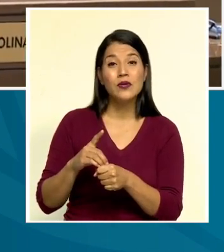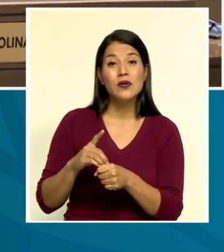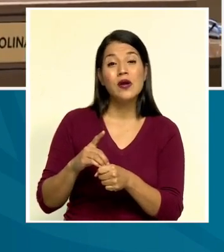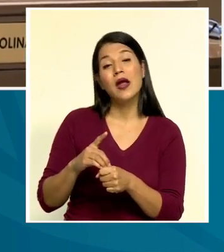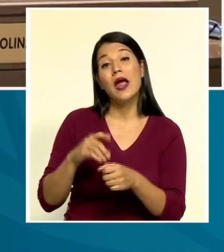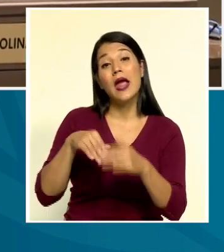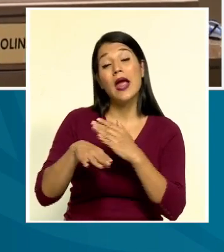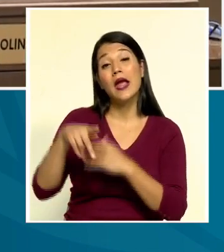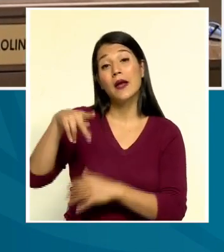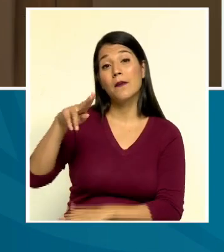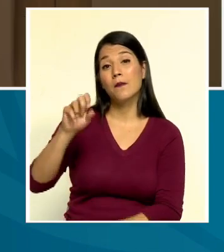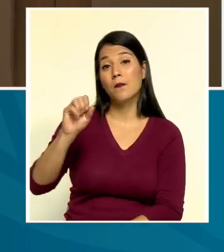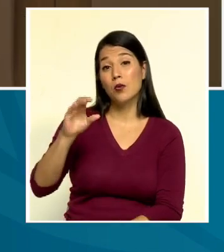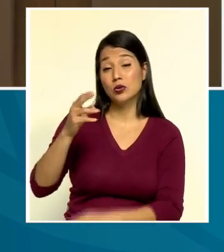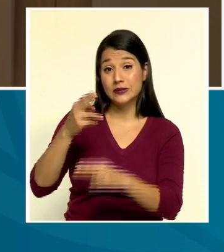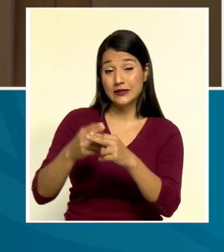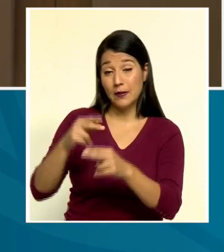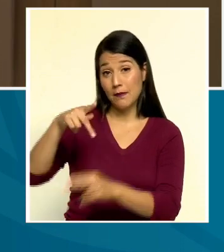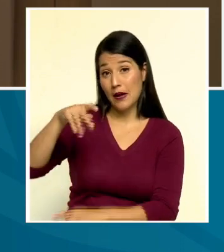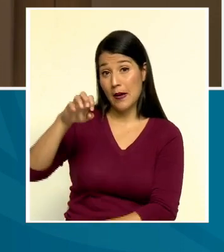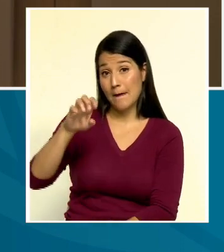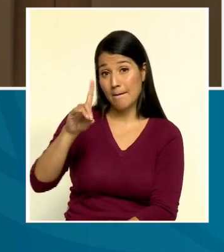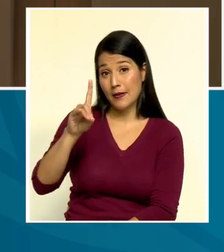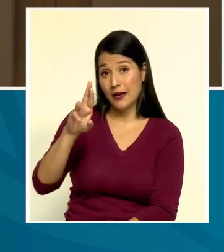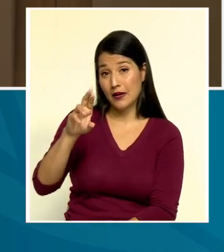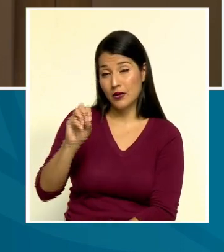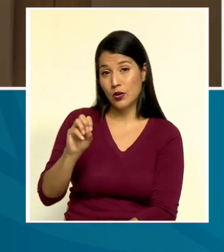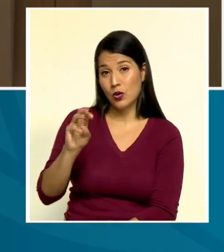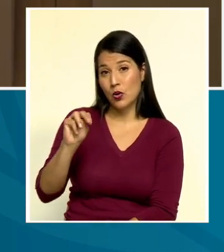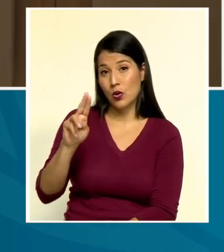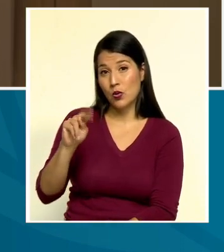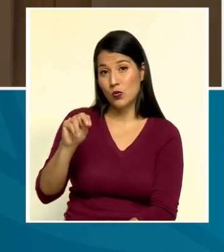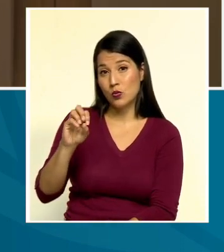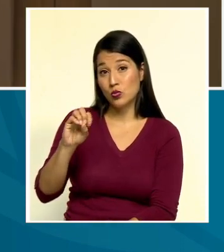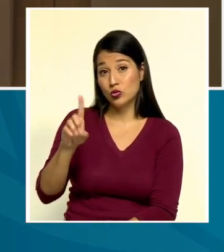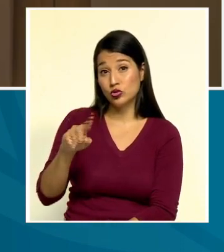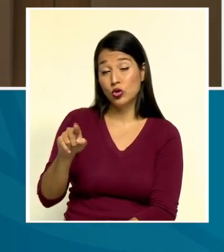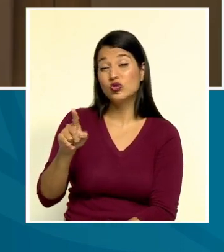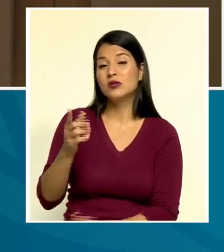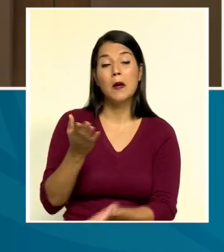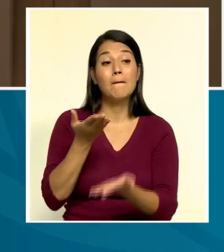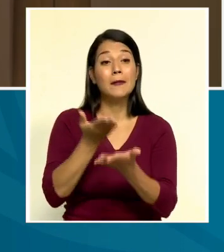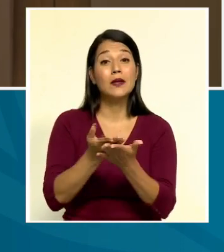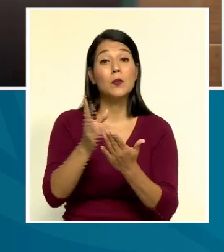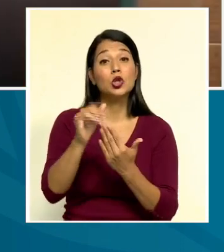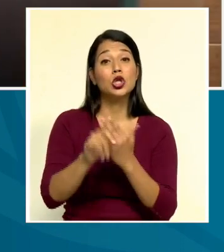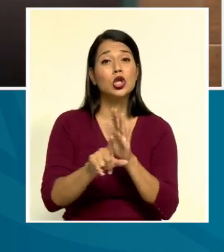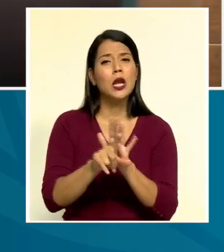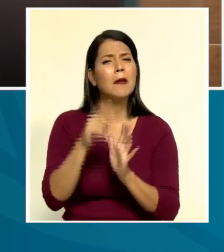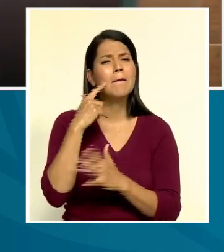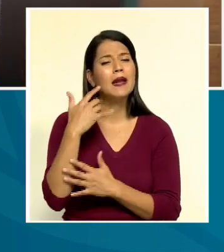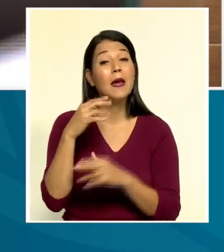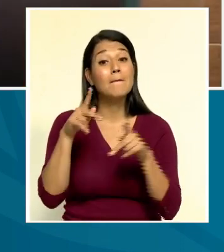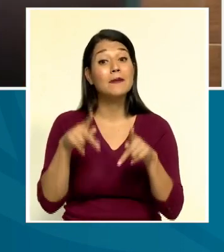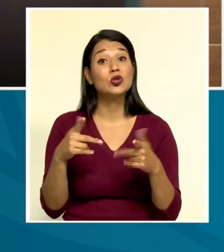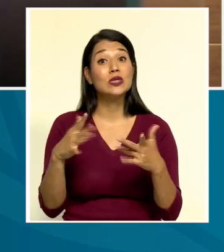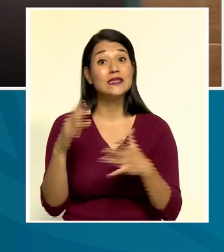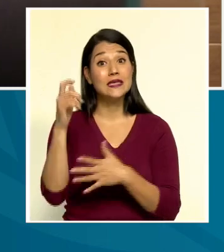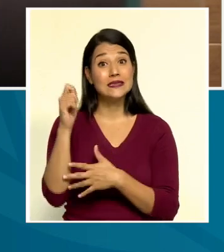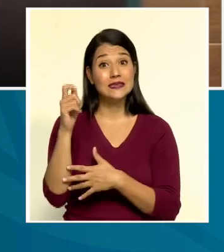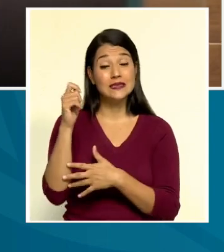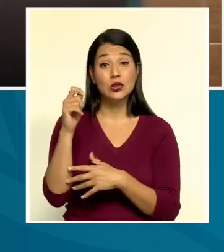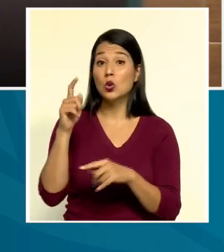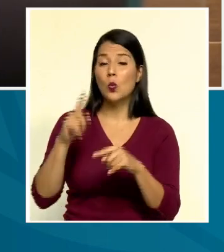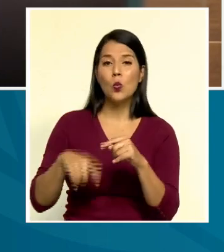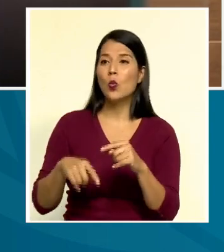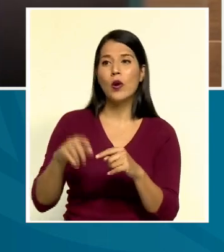de la Unidad Social Cristiana, Pedro Muñoz, presentó un proyecto de ley para que los jubilados no puedan optar por la